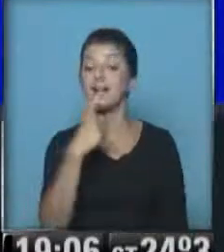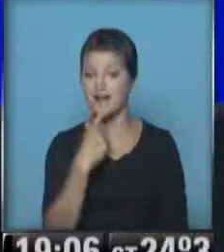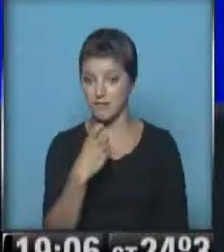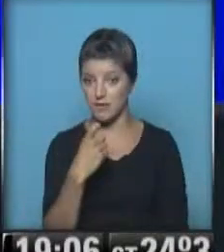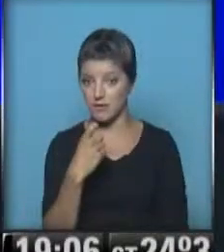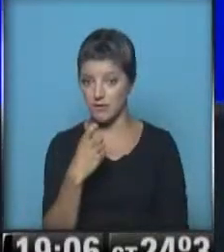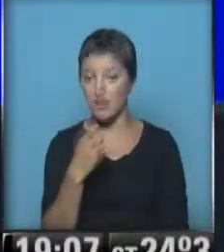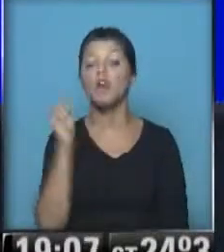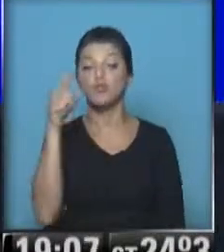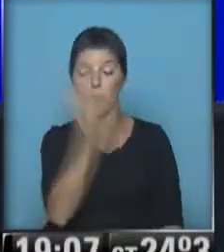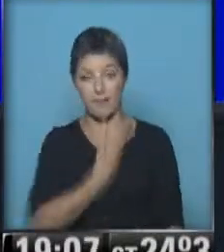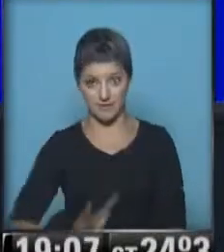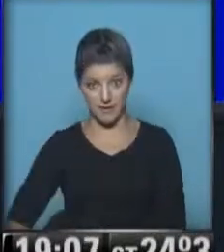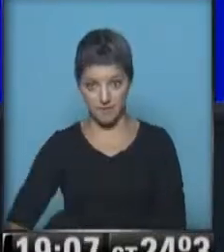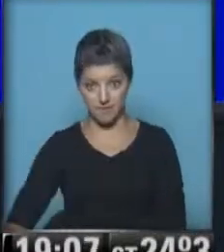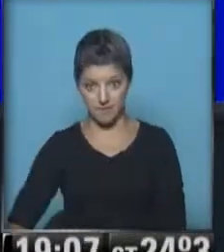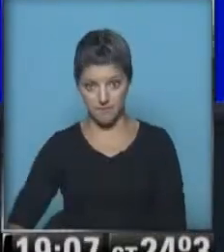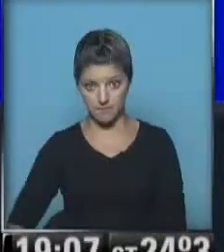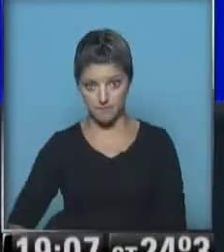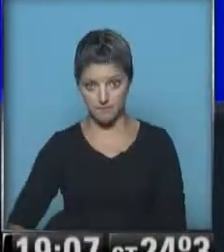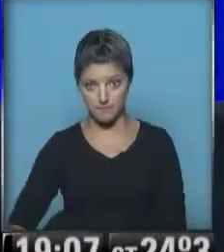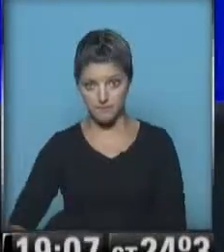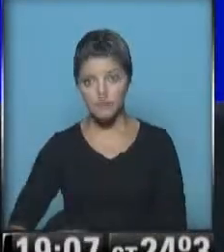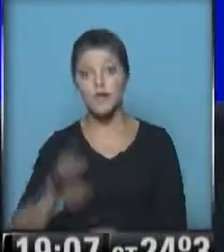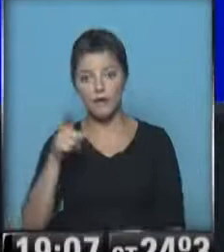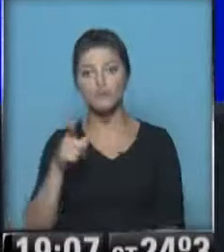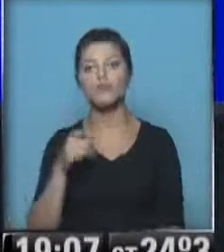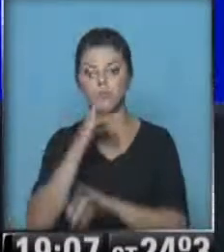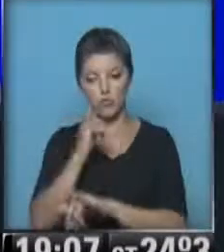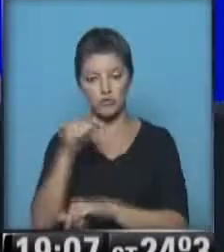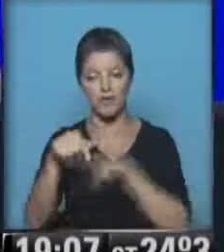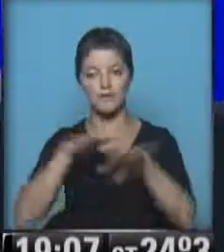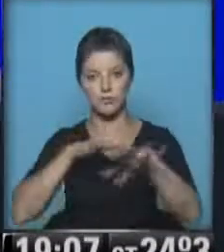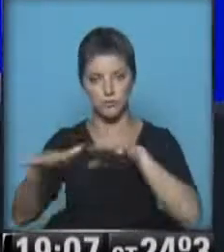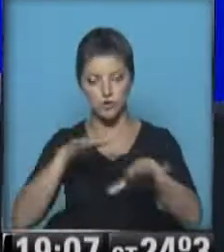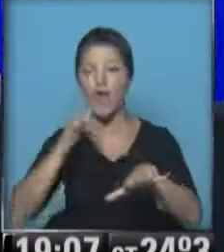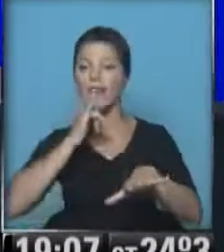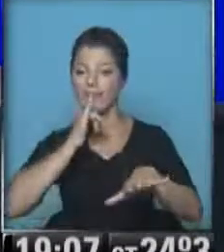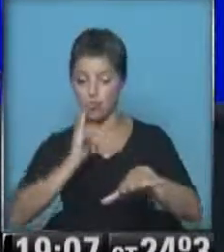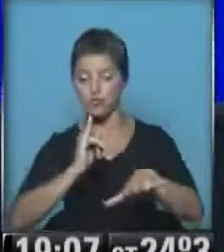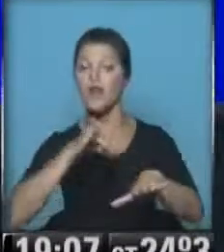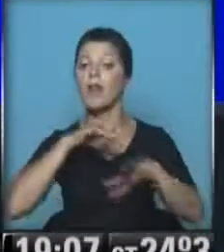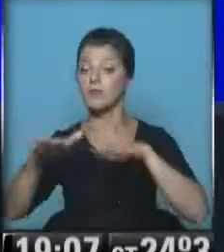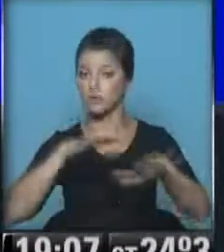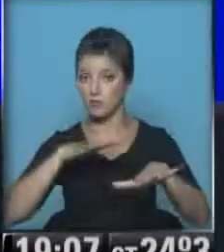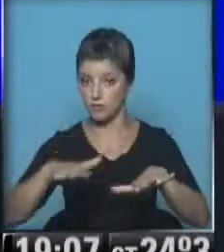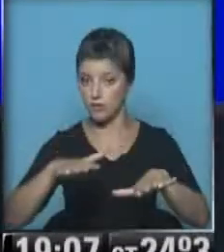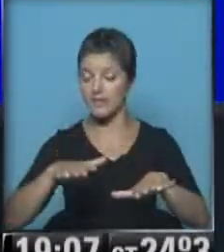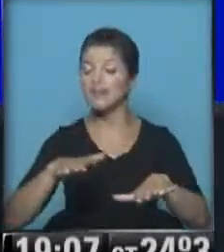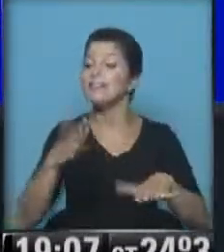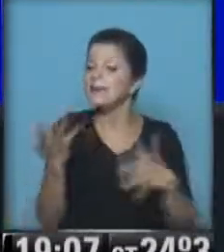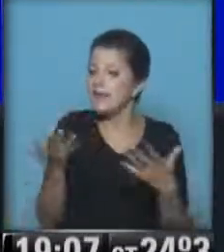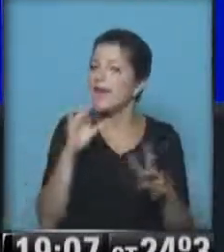sus autoridades, son demandantes de esta situación. Son denunciantes y la situación no es fácil